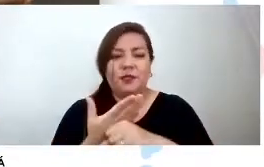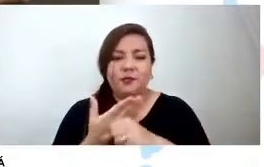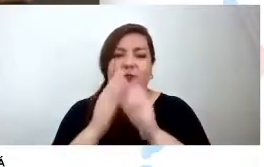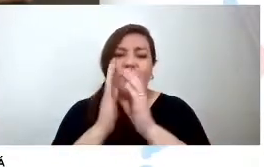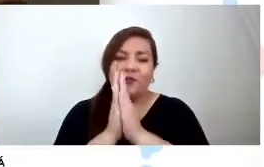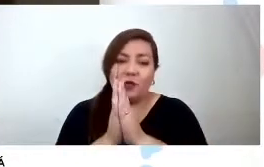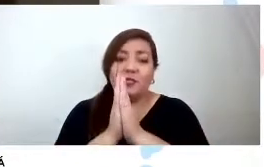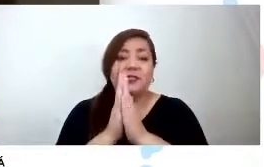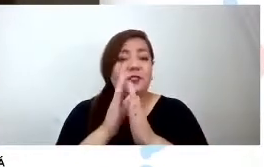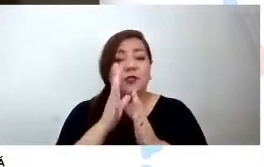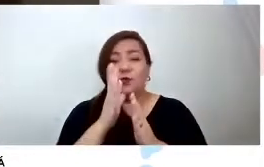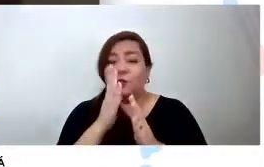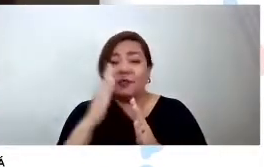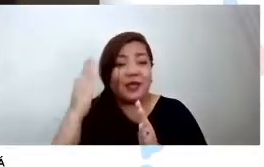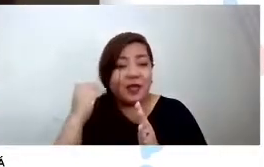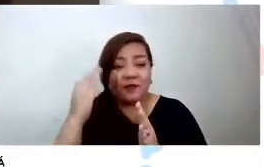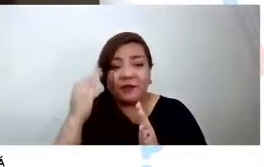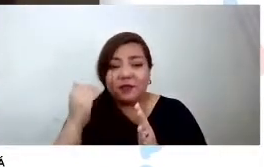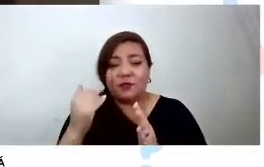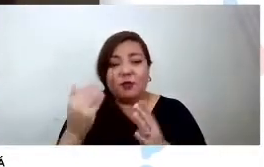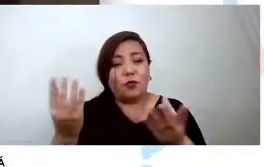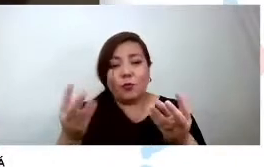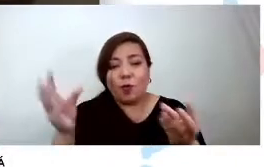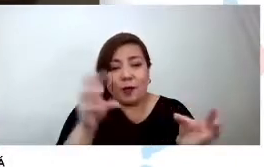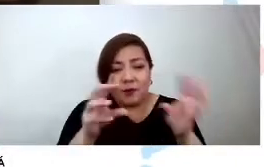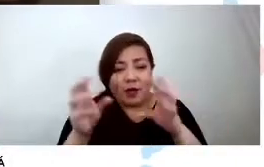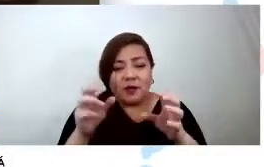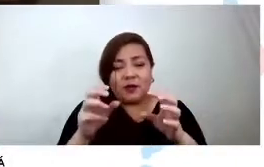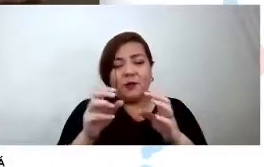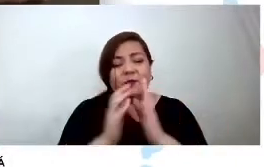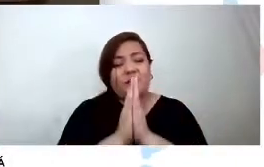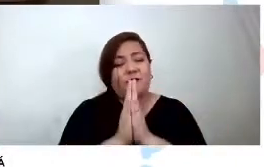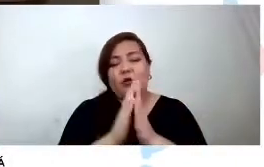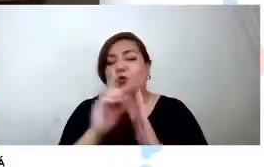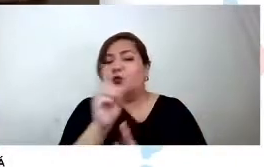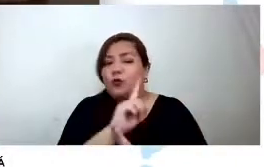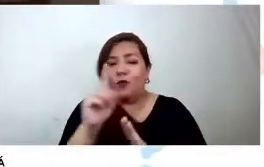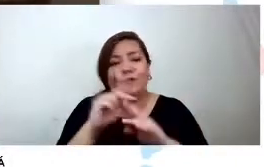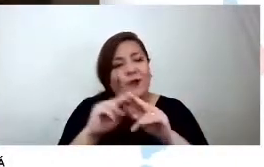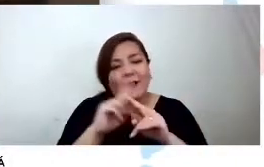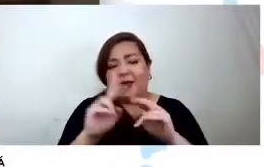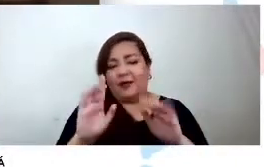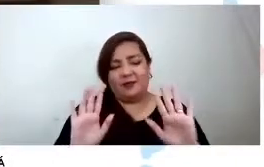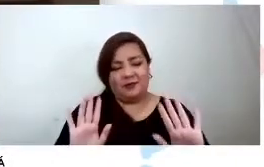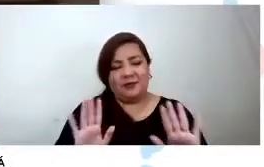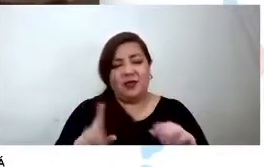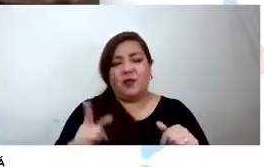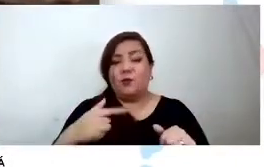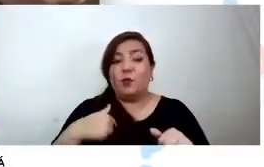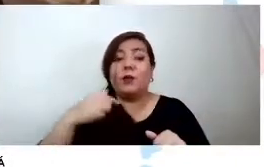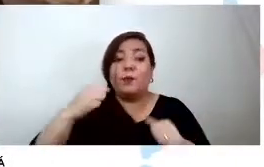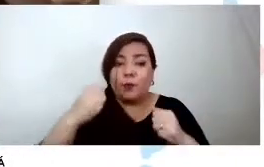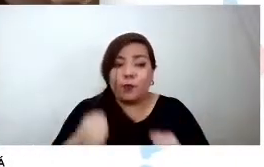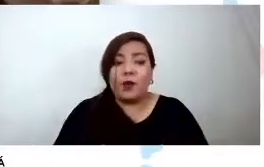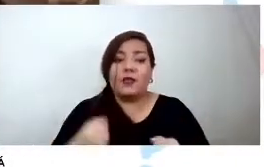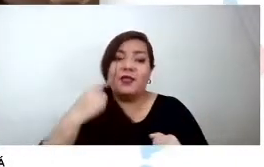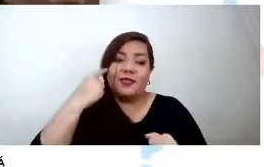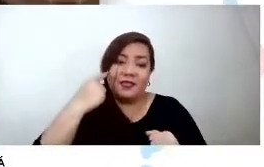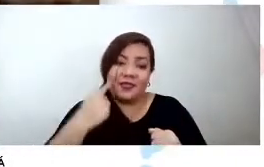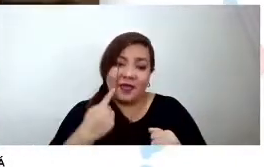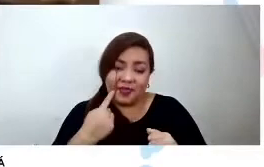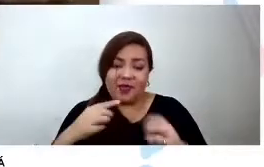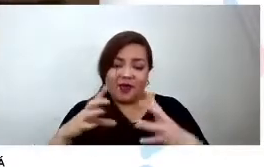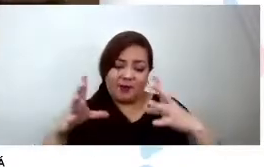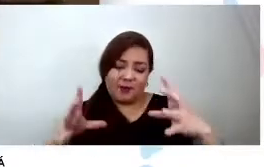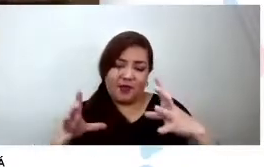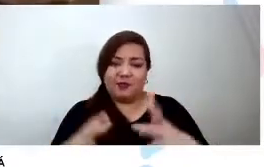no tienen el conocimiento, es preferible abstenerse y no generar una afectación como la que hoy en día